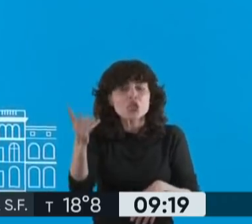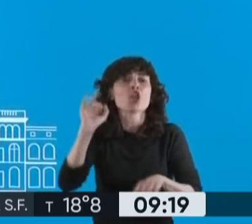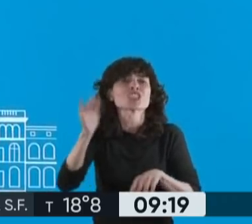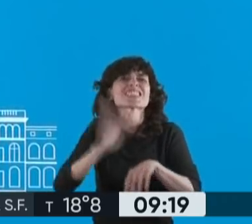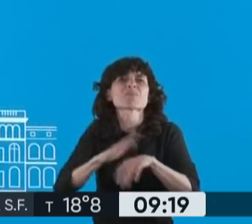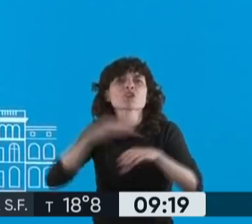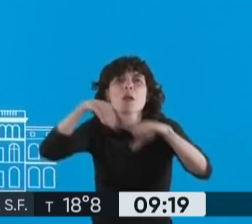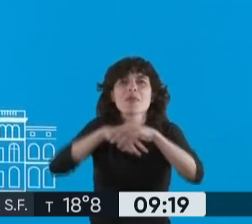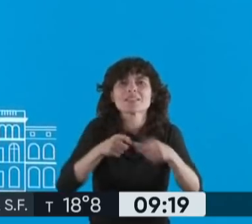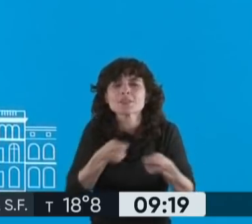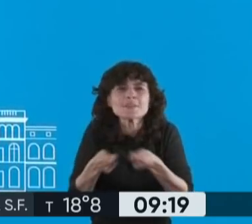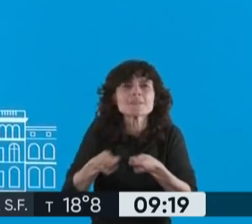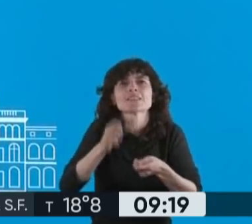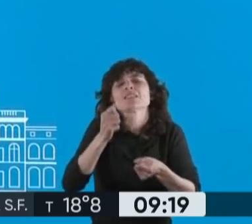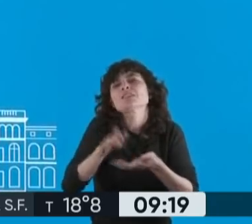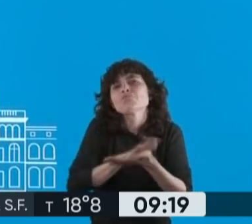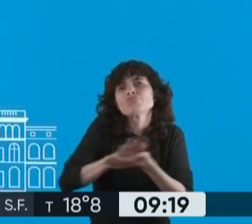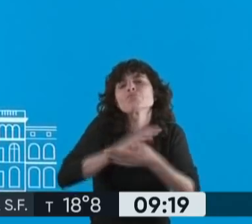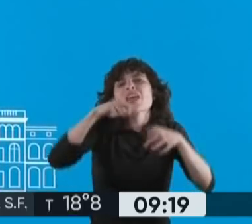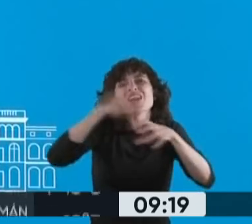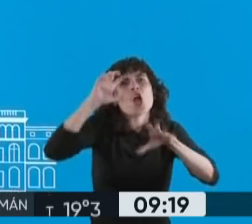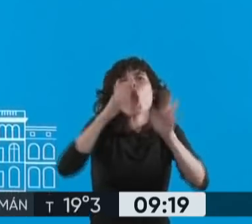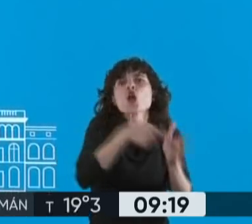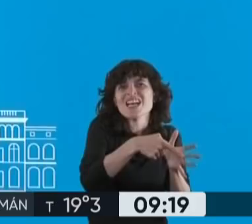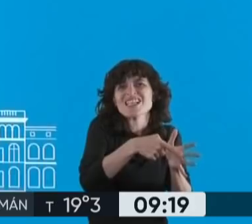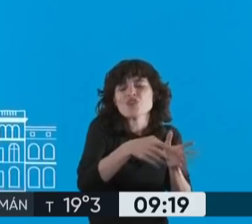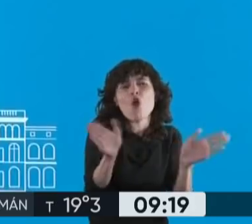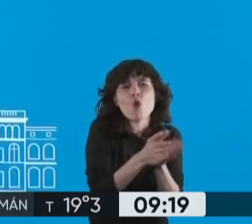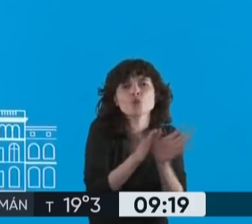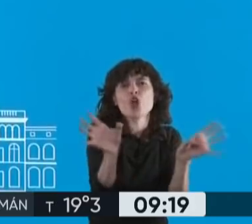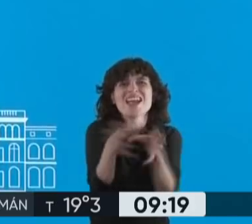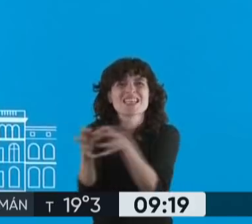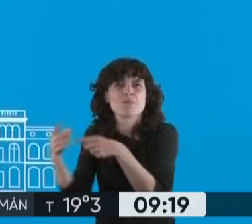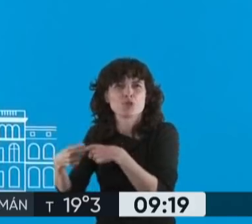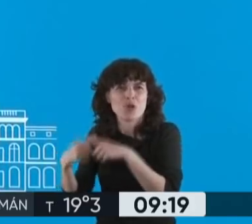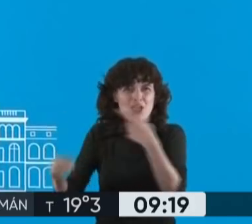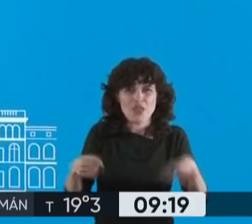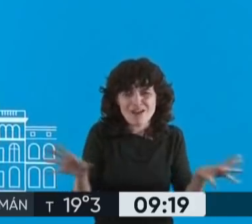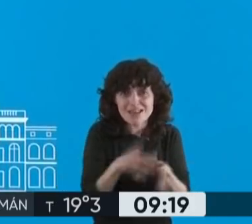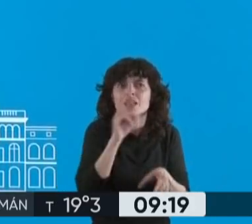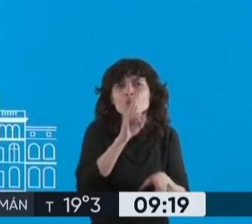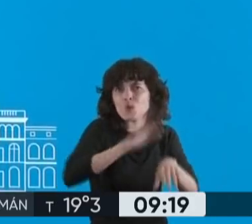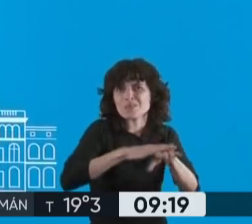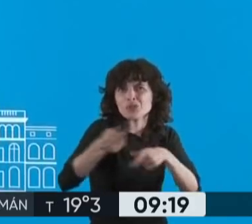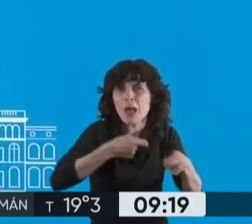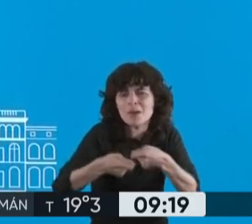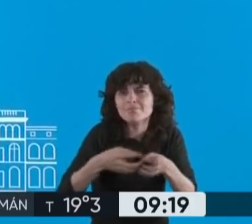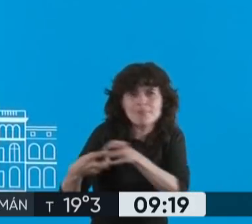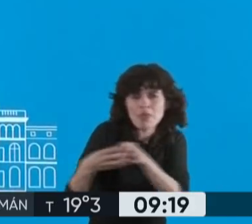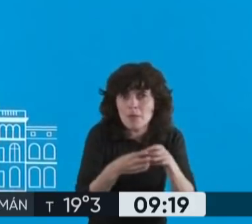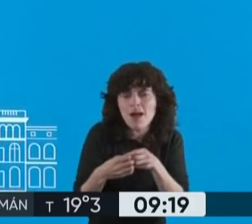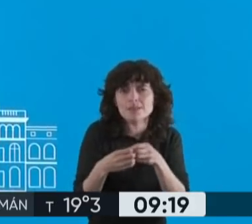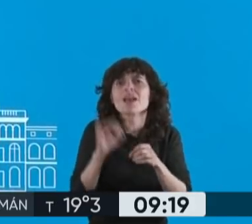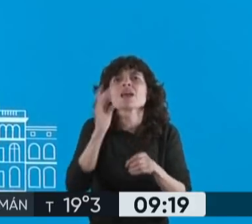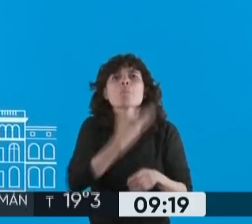les corresponde llevar adelante esas negociaciones con todos los líderes de la oposición en consulta permanente y recibiendo indicaciones permanentemente